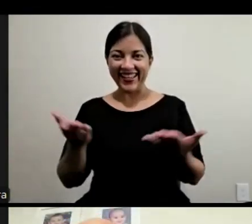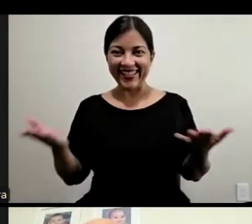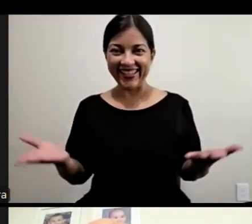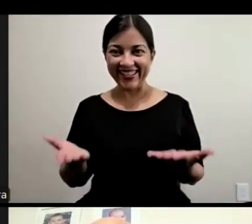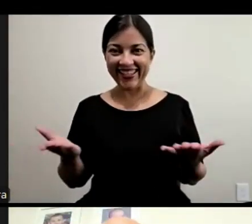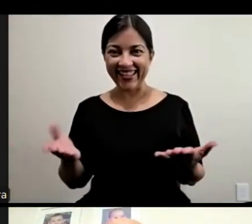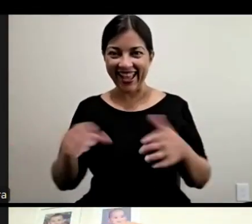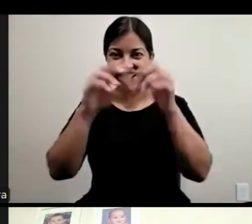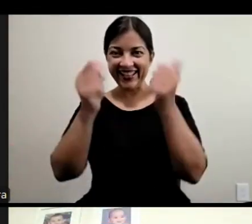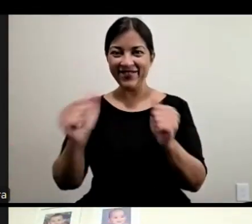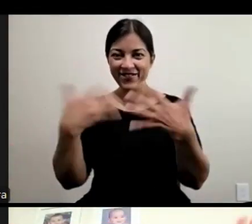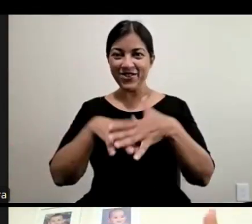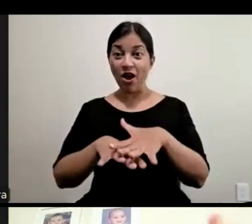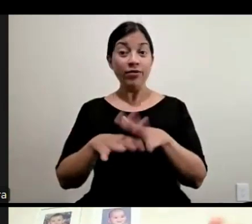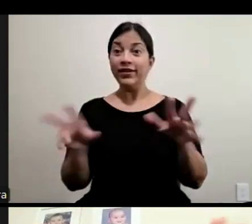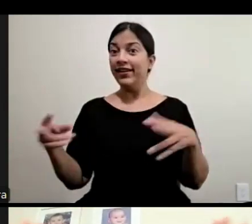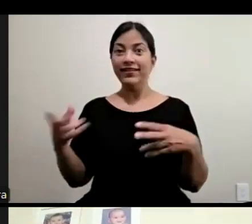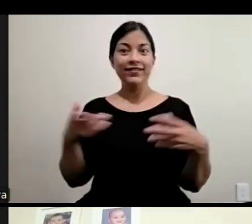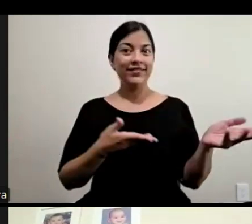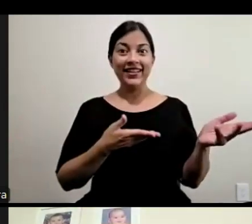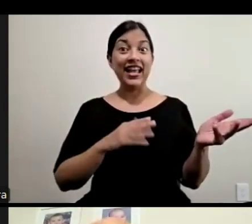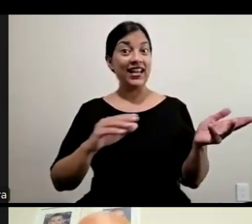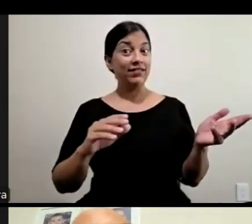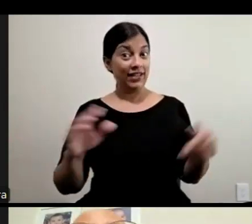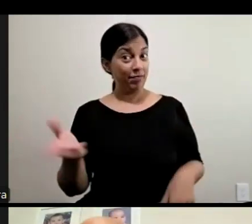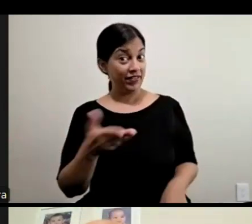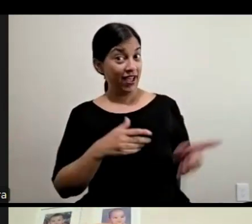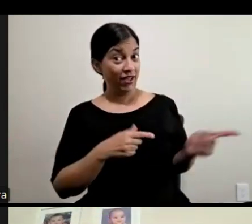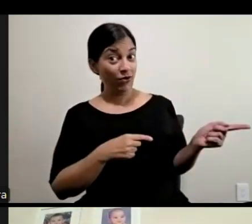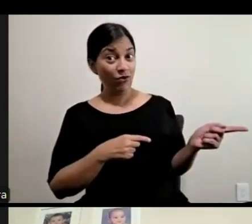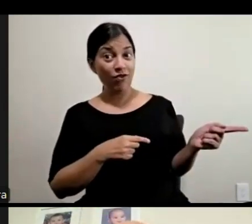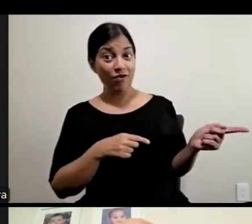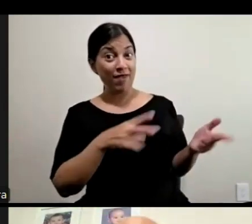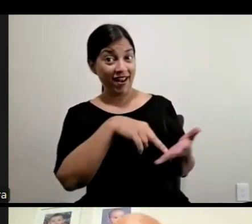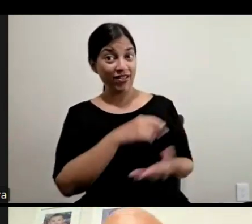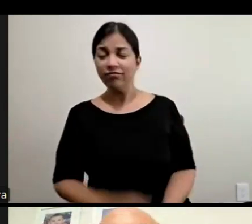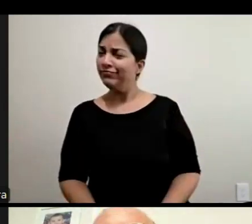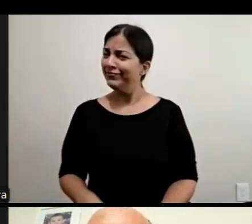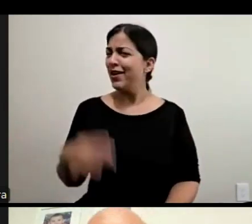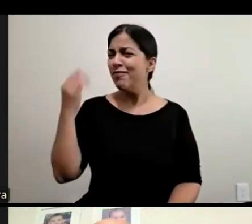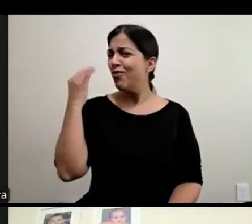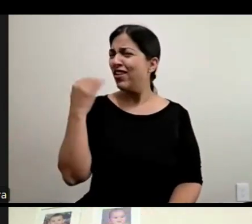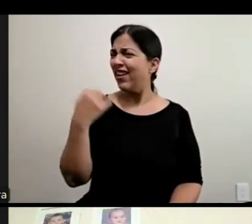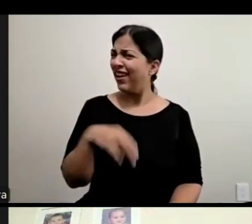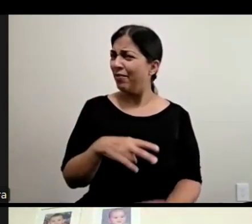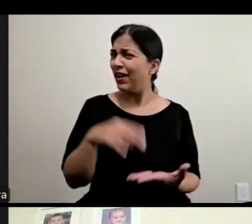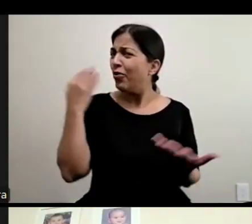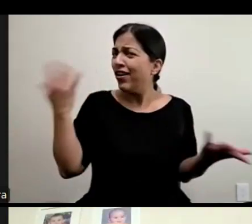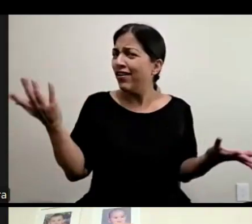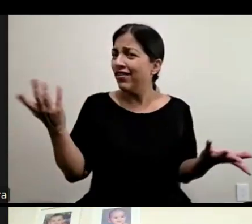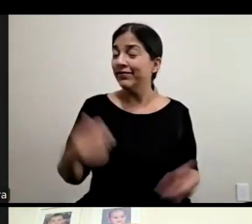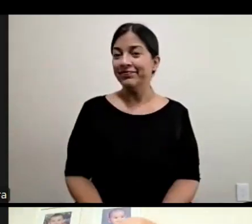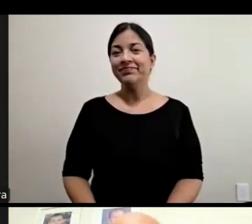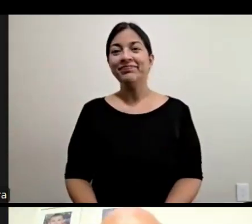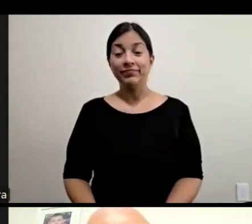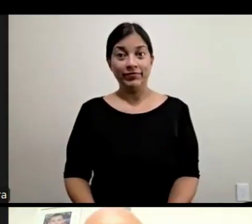en Arte Fusión. Mira. El invitado bailando ahí, Sacho. ¿Por qué será? ¿Por qué será? ¿Por